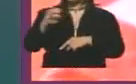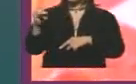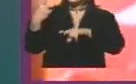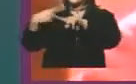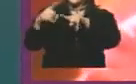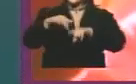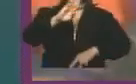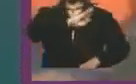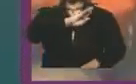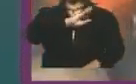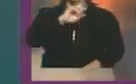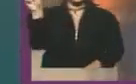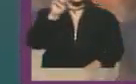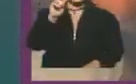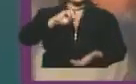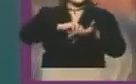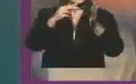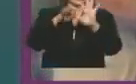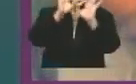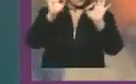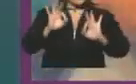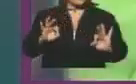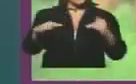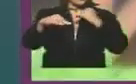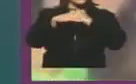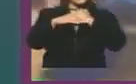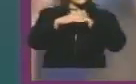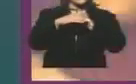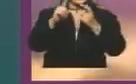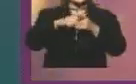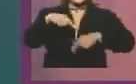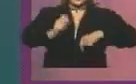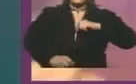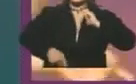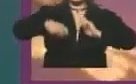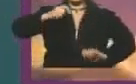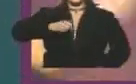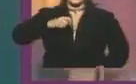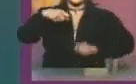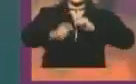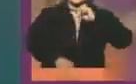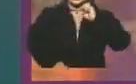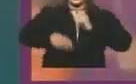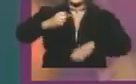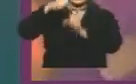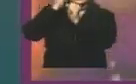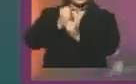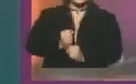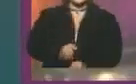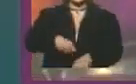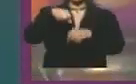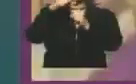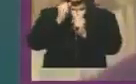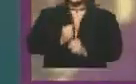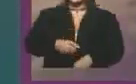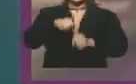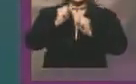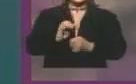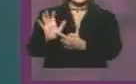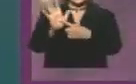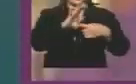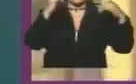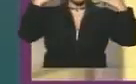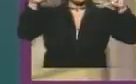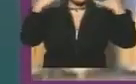Como otros géneros tradicionales llamados de forma similar, tenemos la popular gaita de furro, que acompaña y